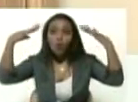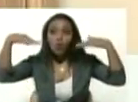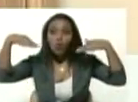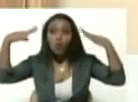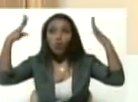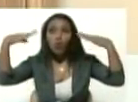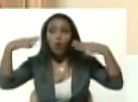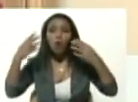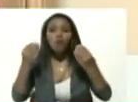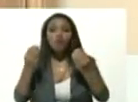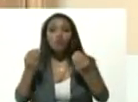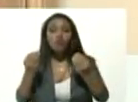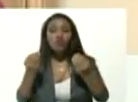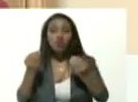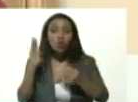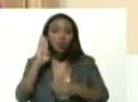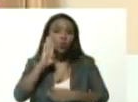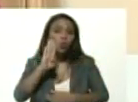Hay muchos ácaros.